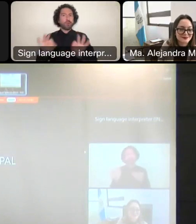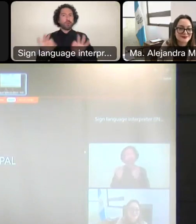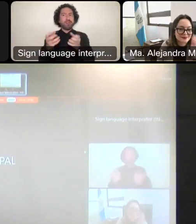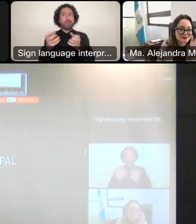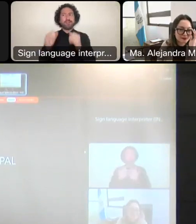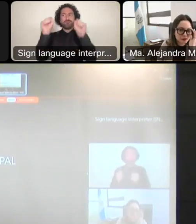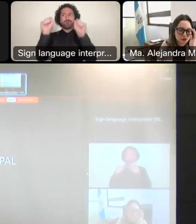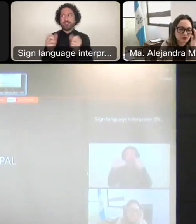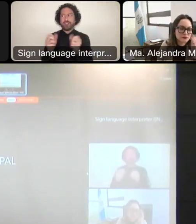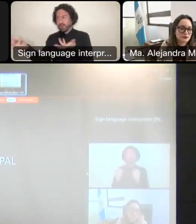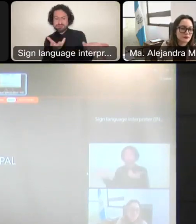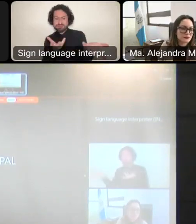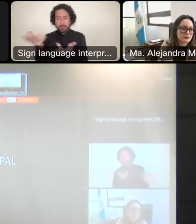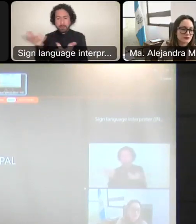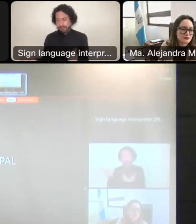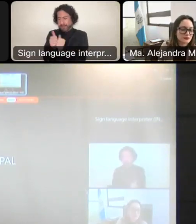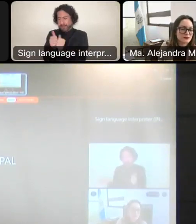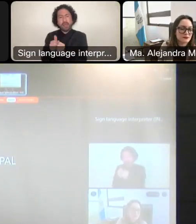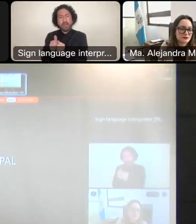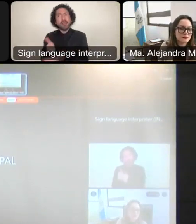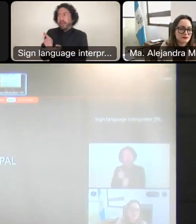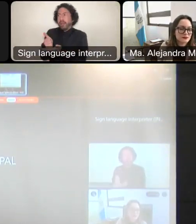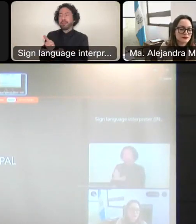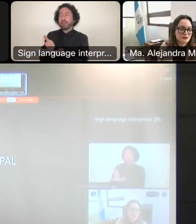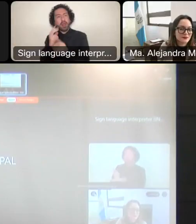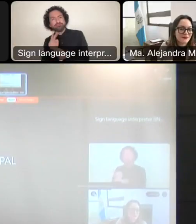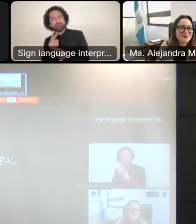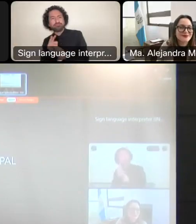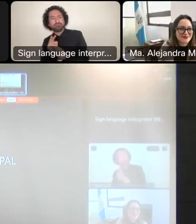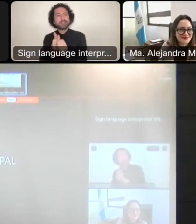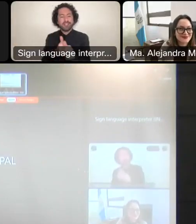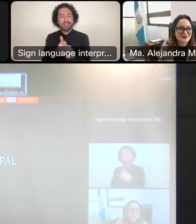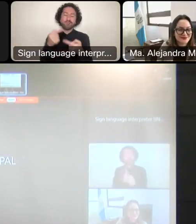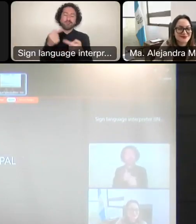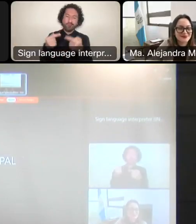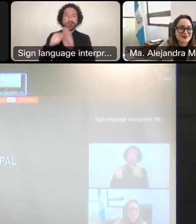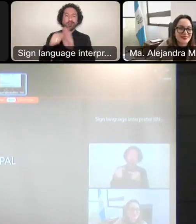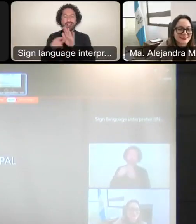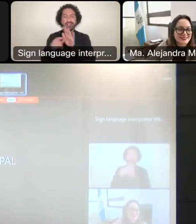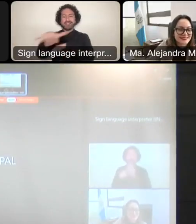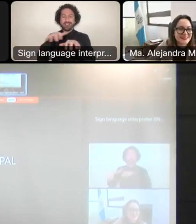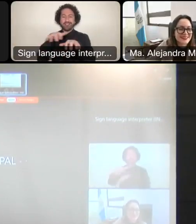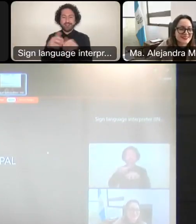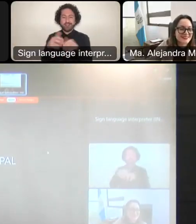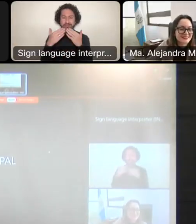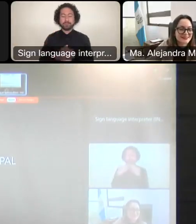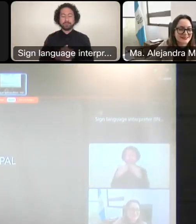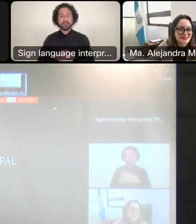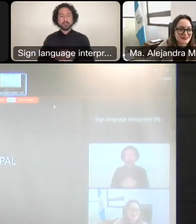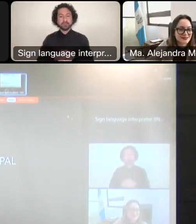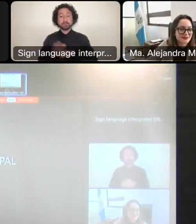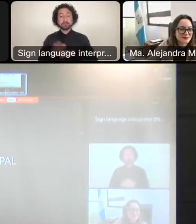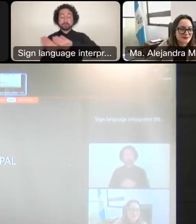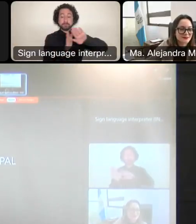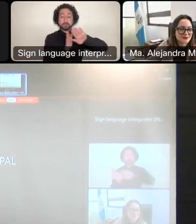permitan hacer el seguimiento y la evaluación de las políticas intersectoriales. Muchísimas gracias por su presentación. A